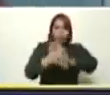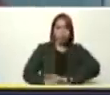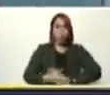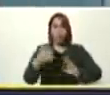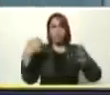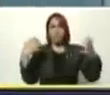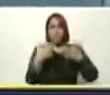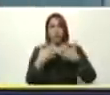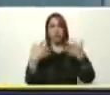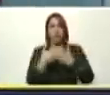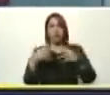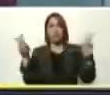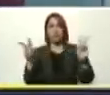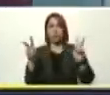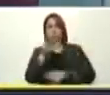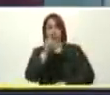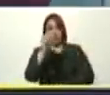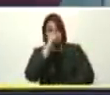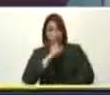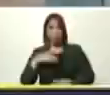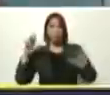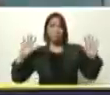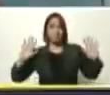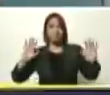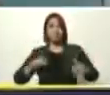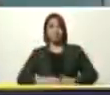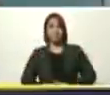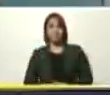sus victorias. 30 años.